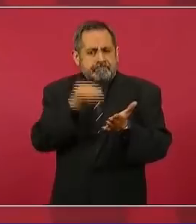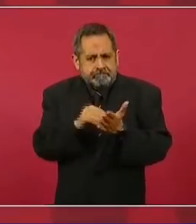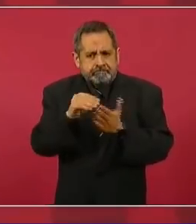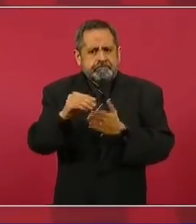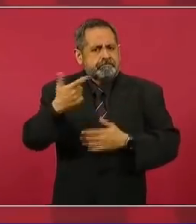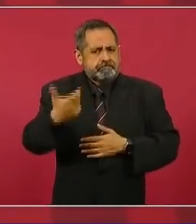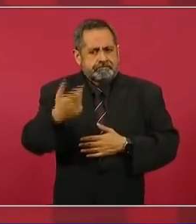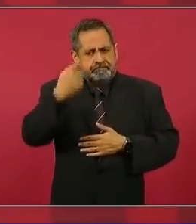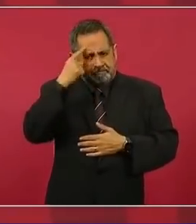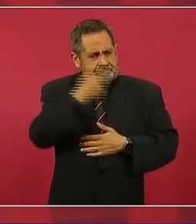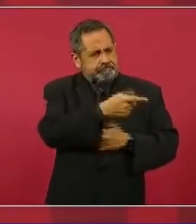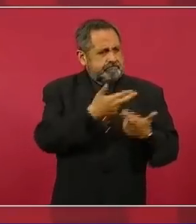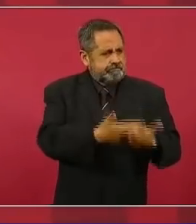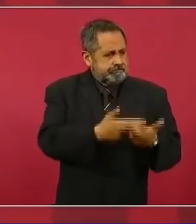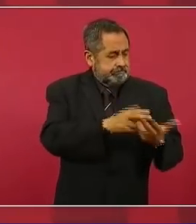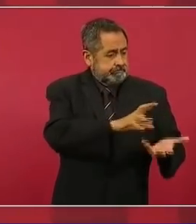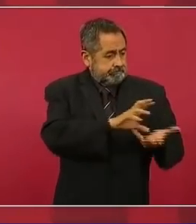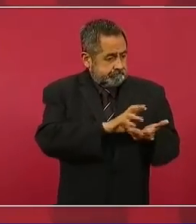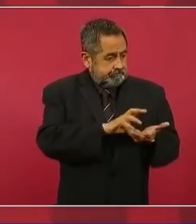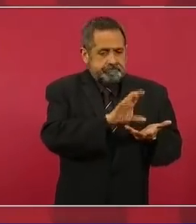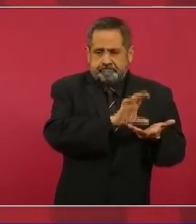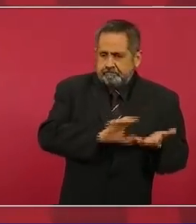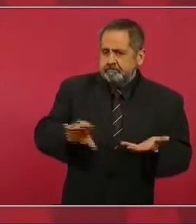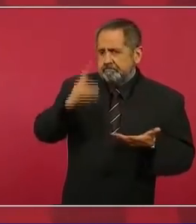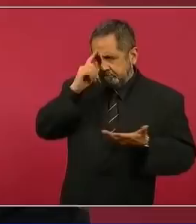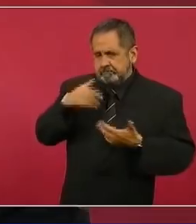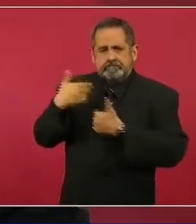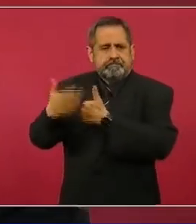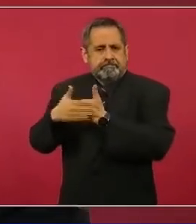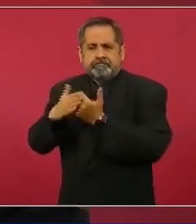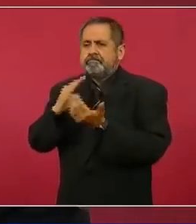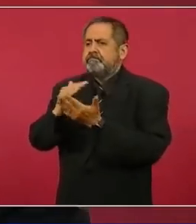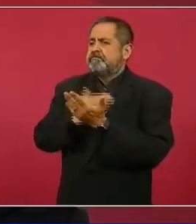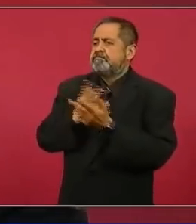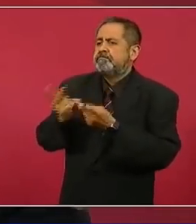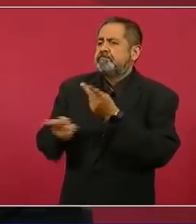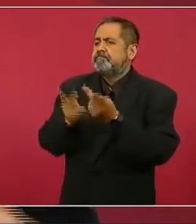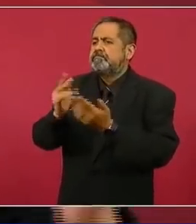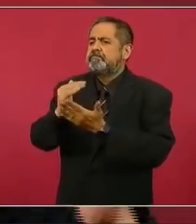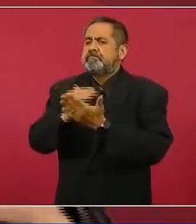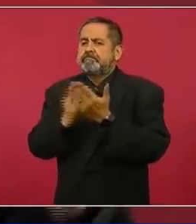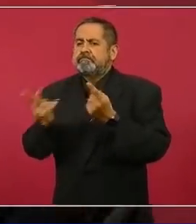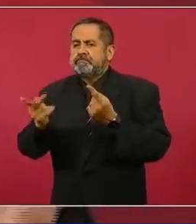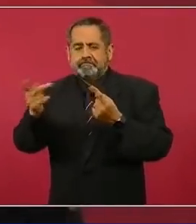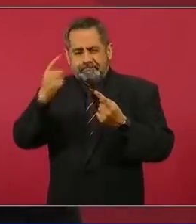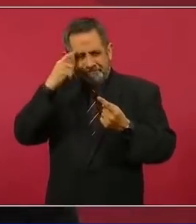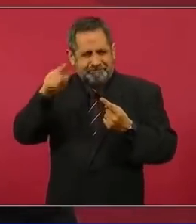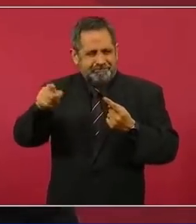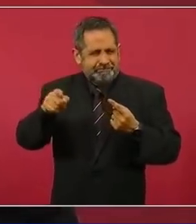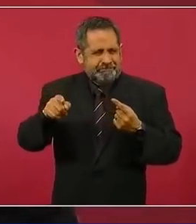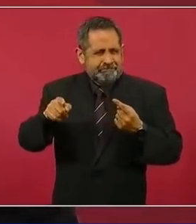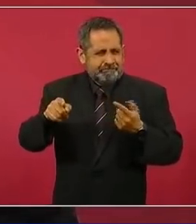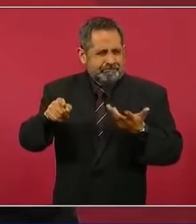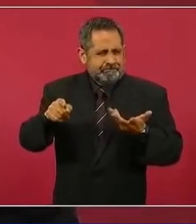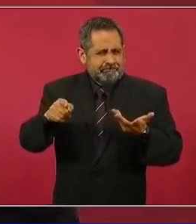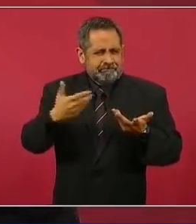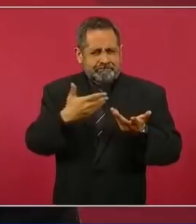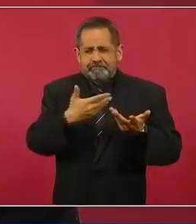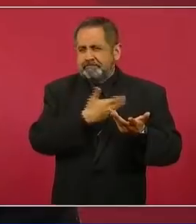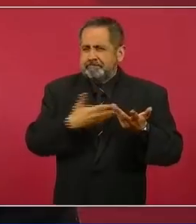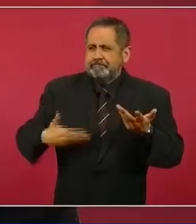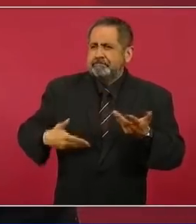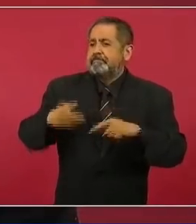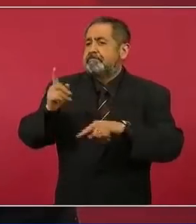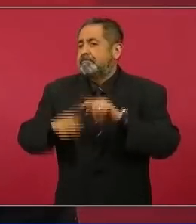de recursos para complementar la el proceso